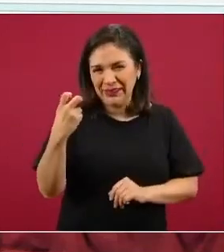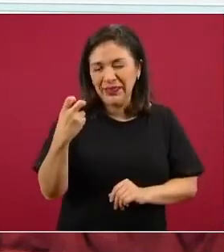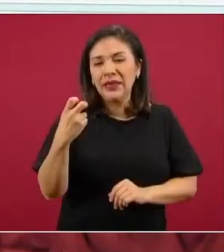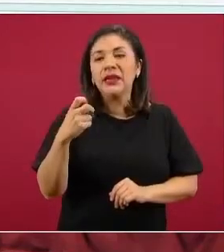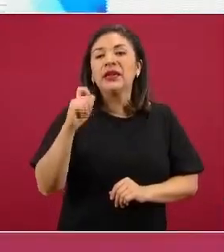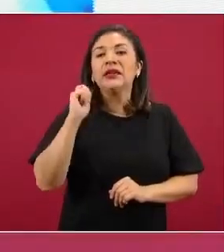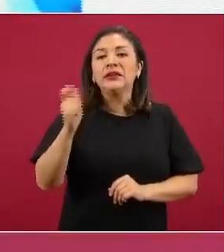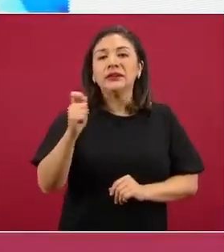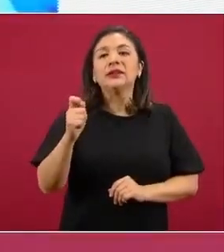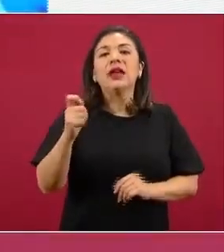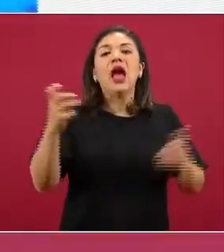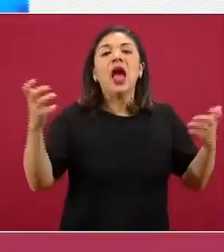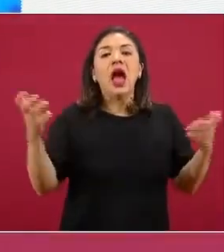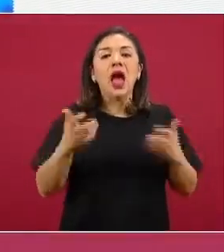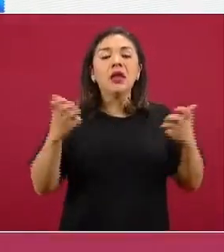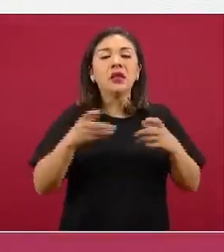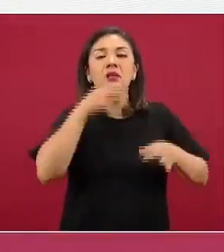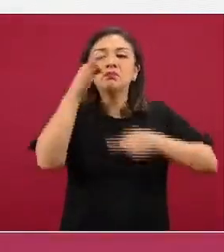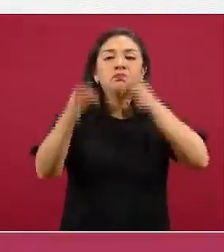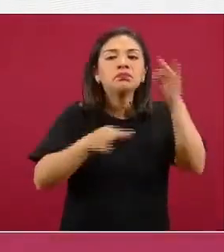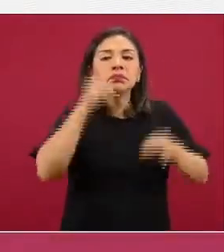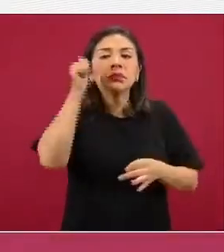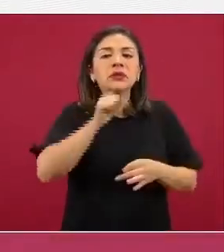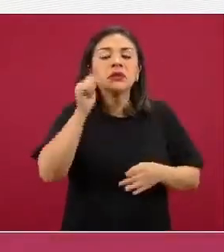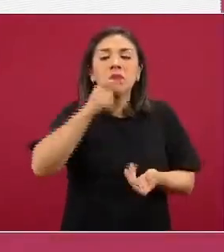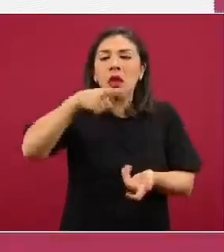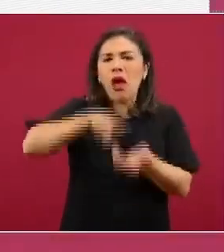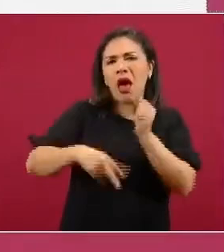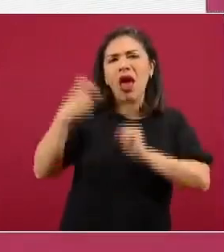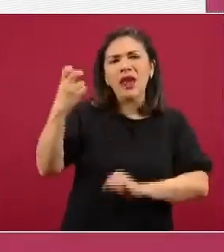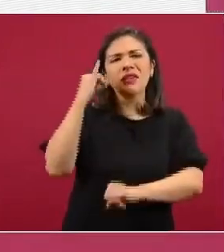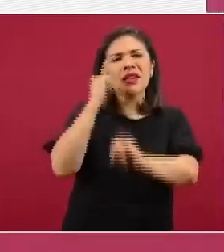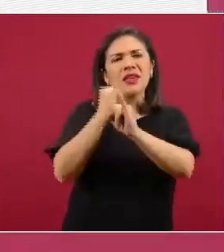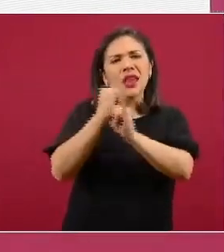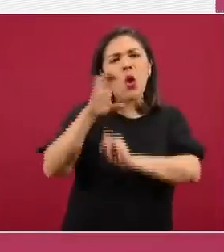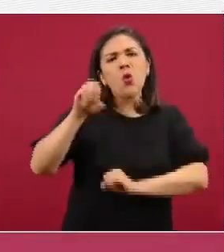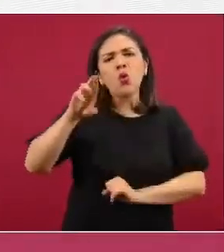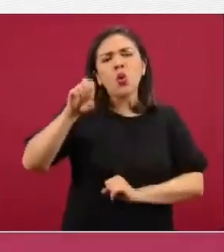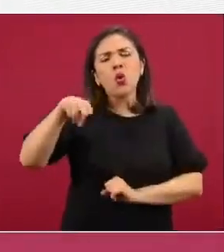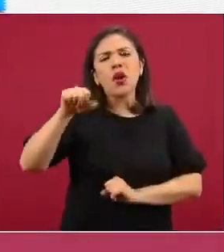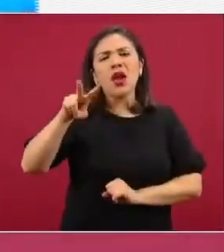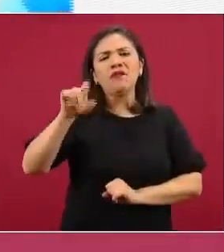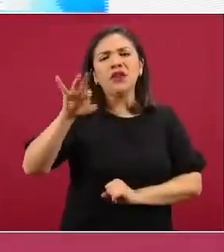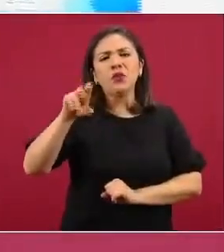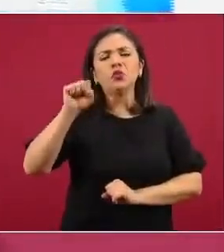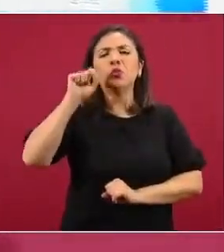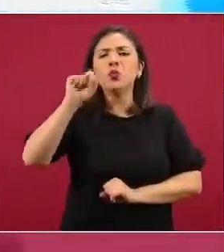el boletín que se publica en la página